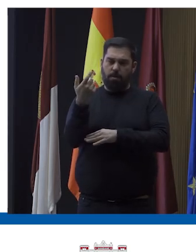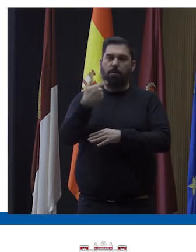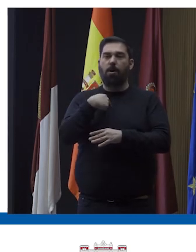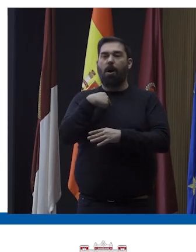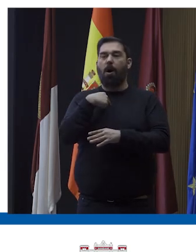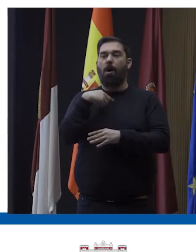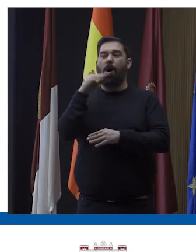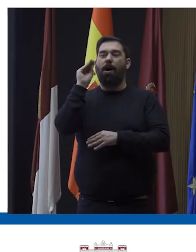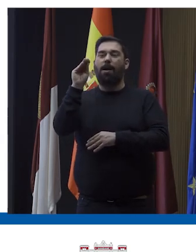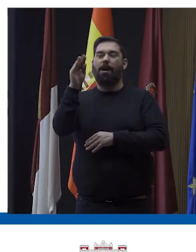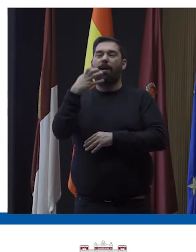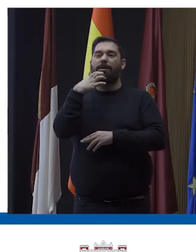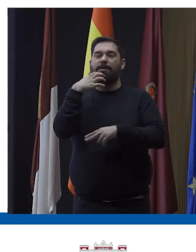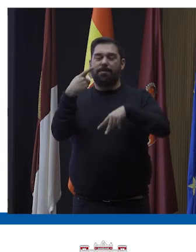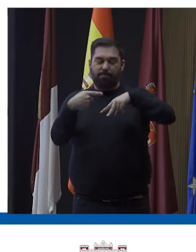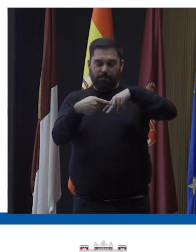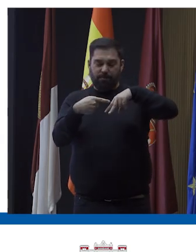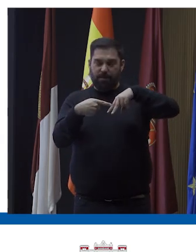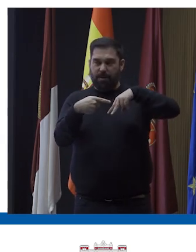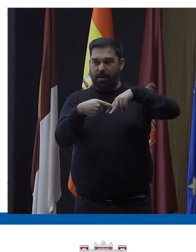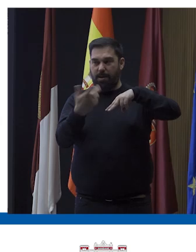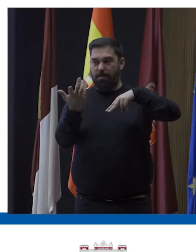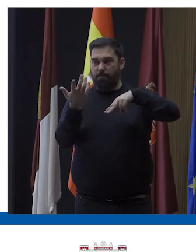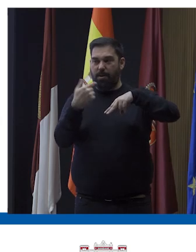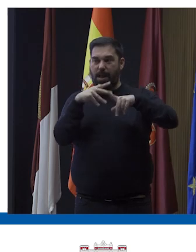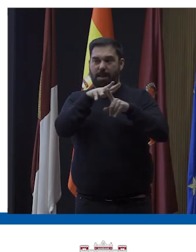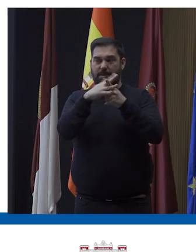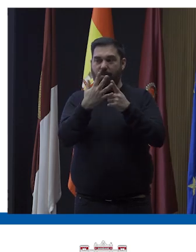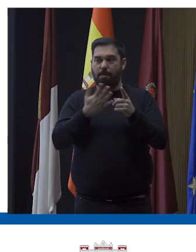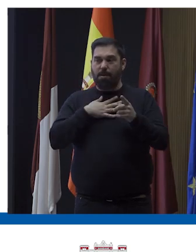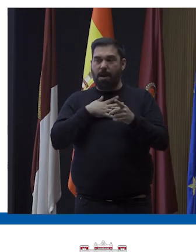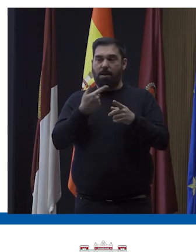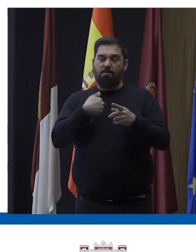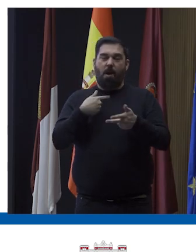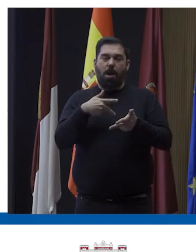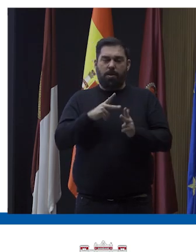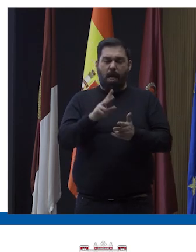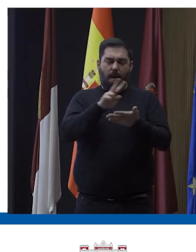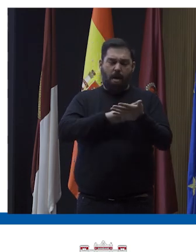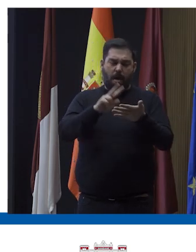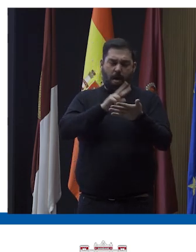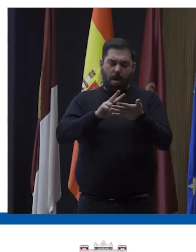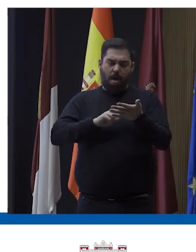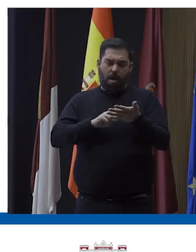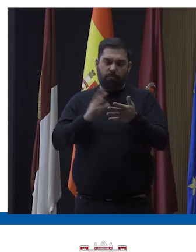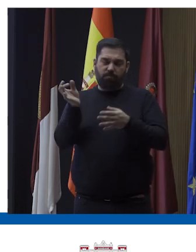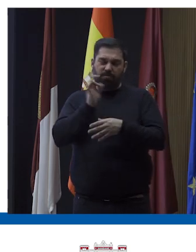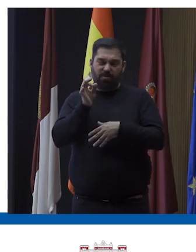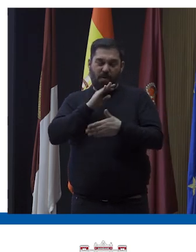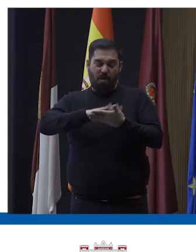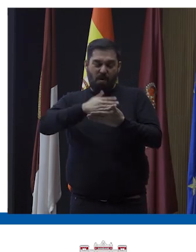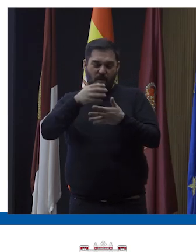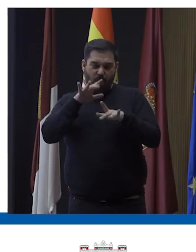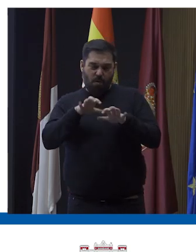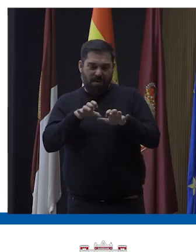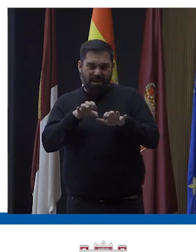tener las piernas, porque yo, por ejemplo, en mi caso leo mucho, estoy mucho sentada o al ordenador tal, y